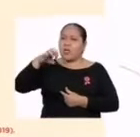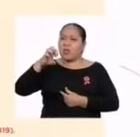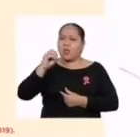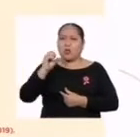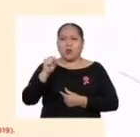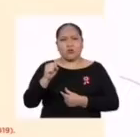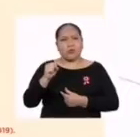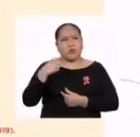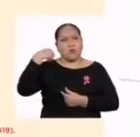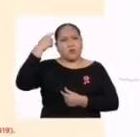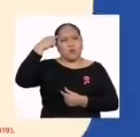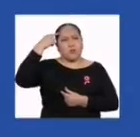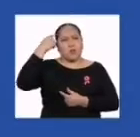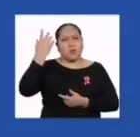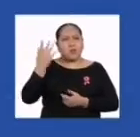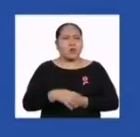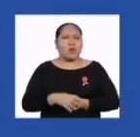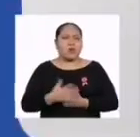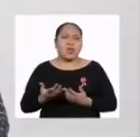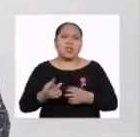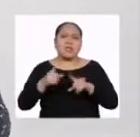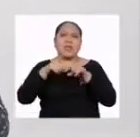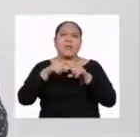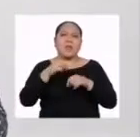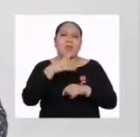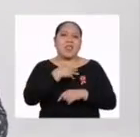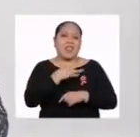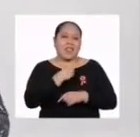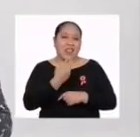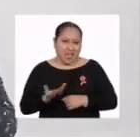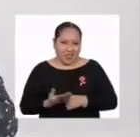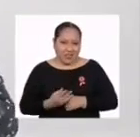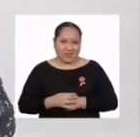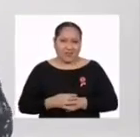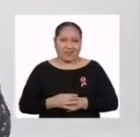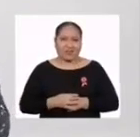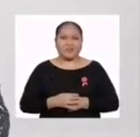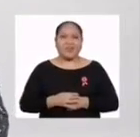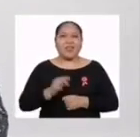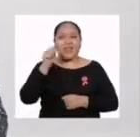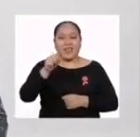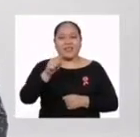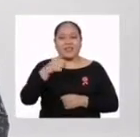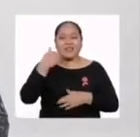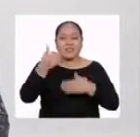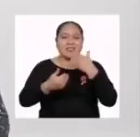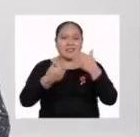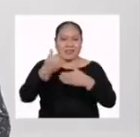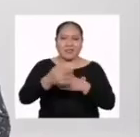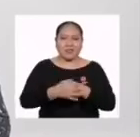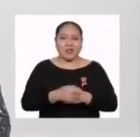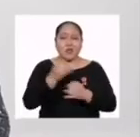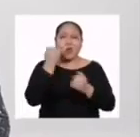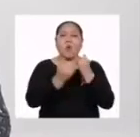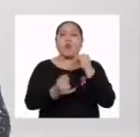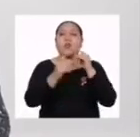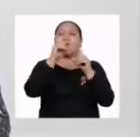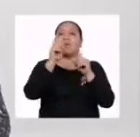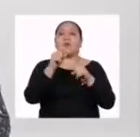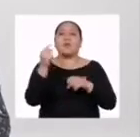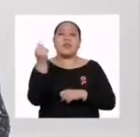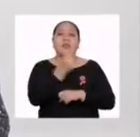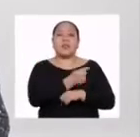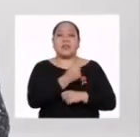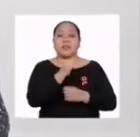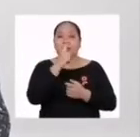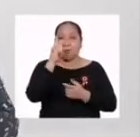Claro, eso dependerá de la edad que tengamos. Estamos aprendiendo. Ese es el camino. Última pregunta de esta